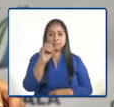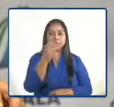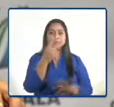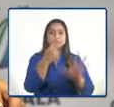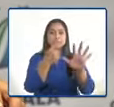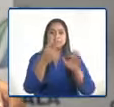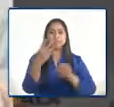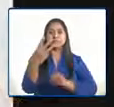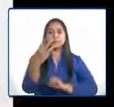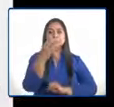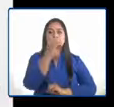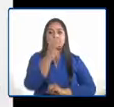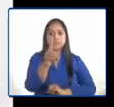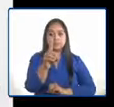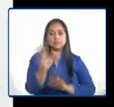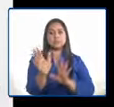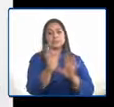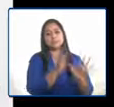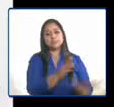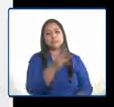4220-6301 y el